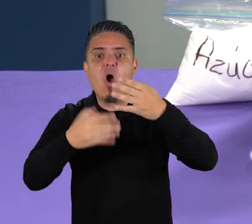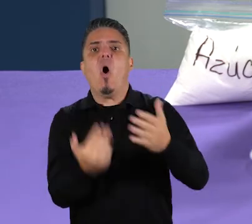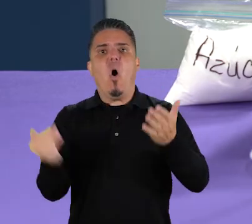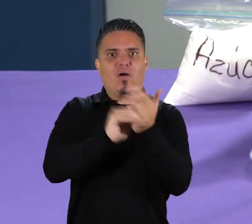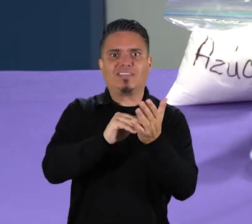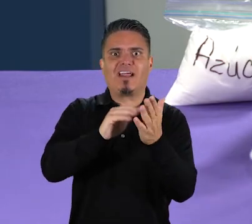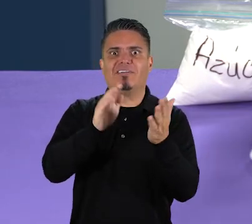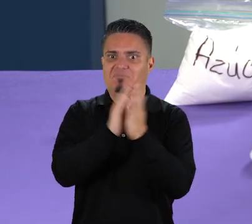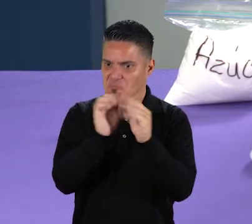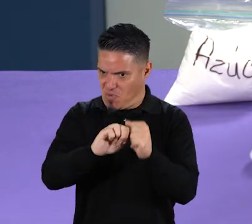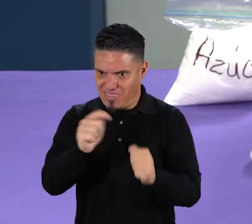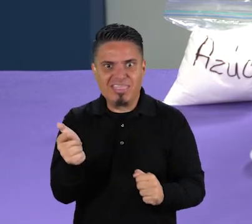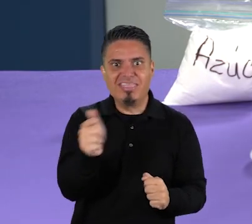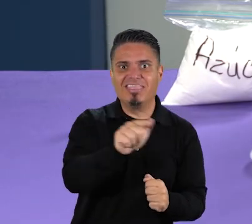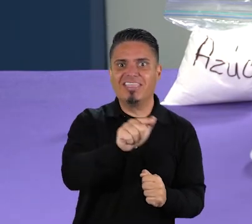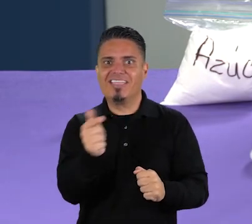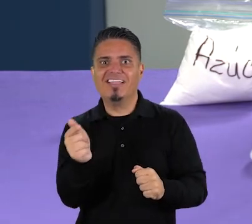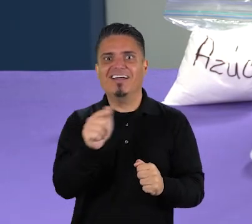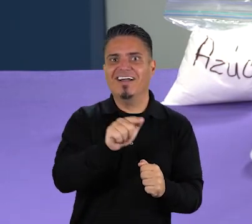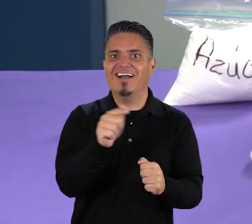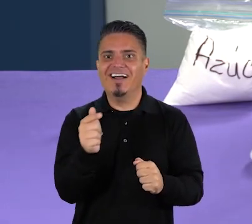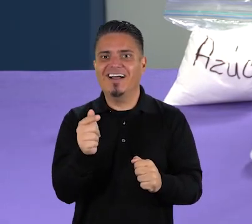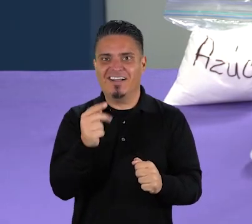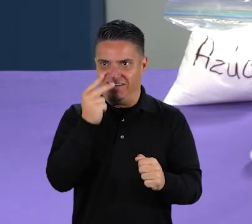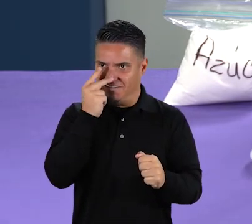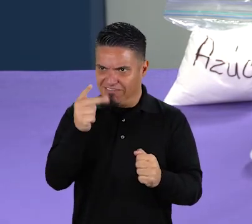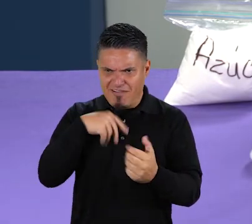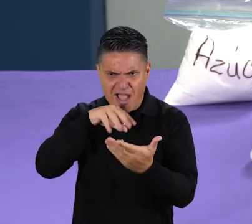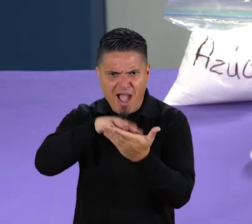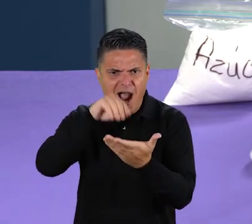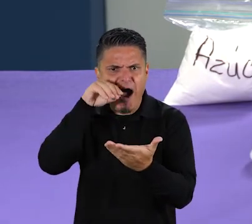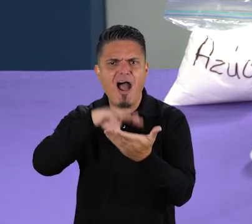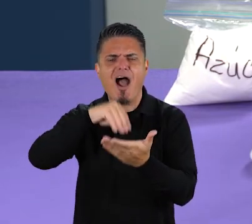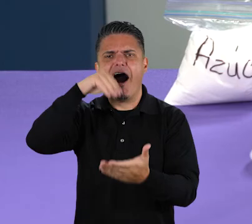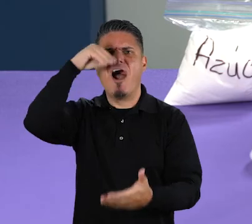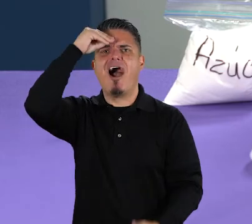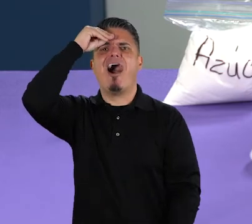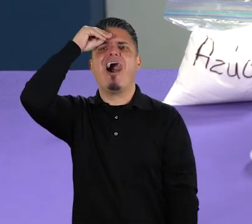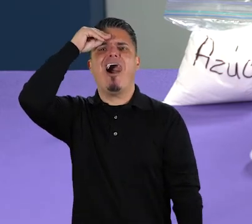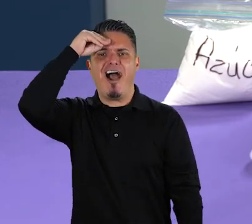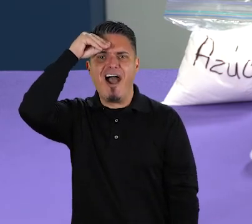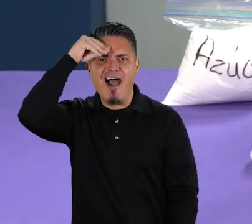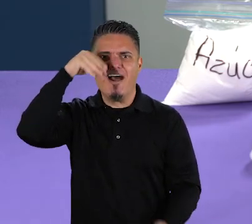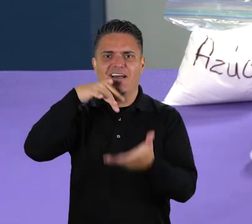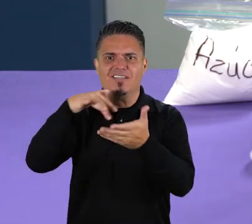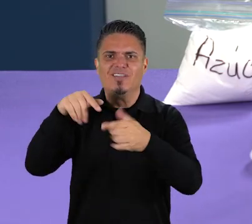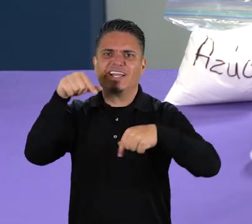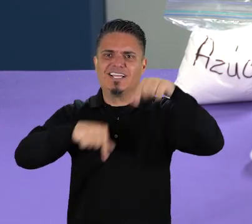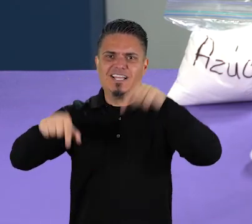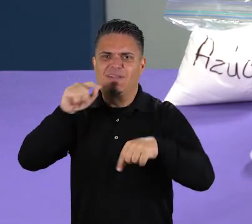viscoso y luego pasó a ser sólido nuevamente. Ya que aprendimos un poco de química